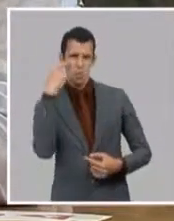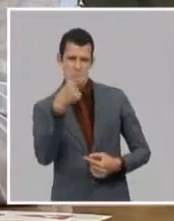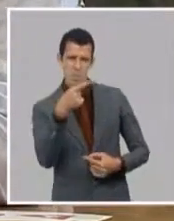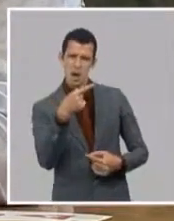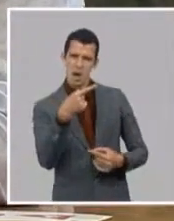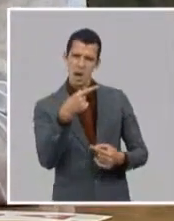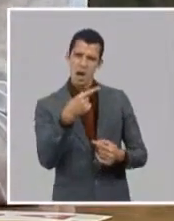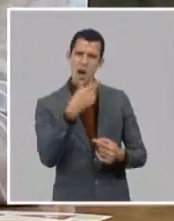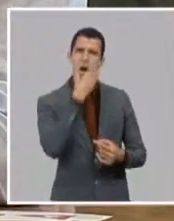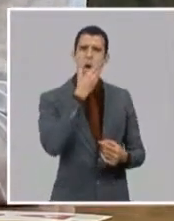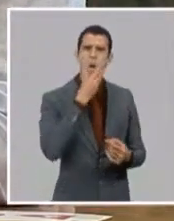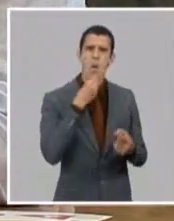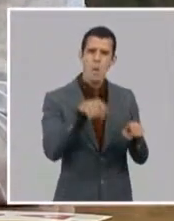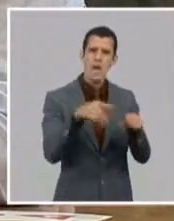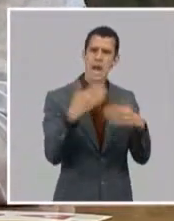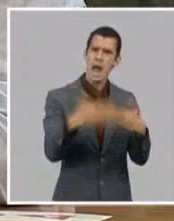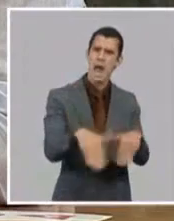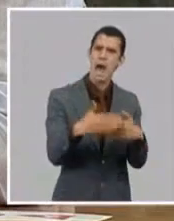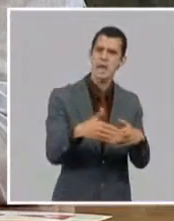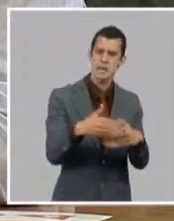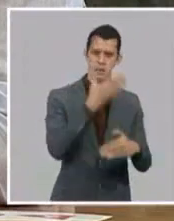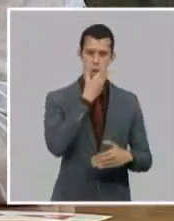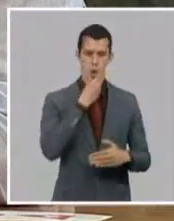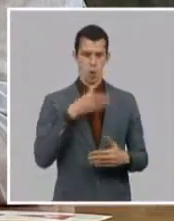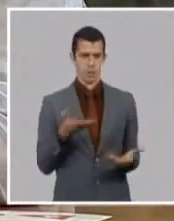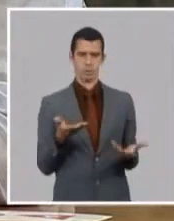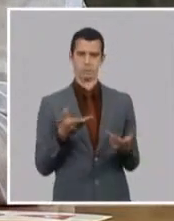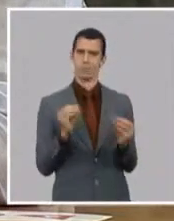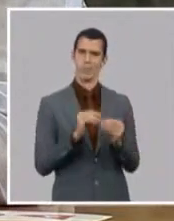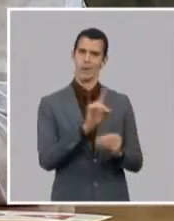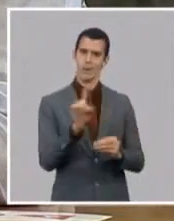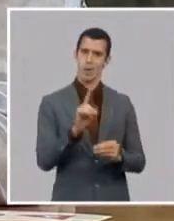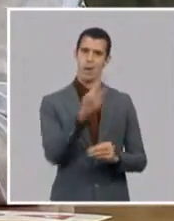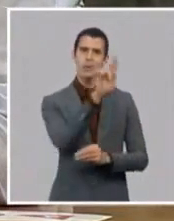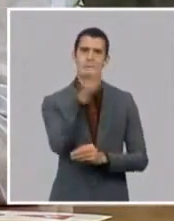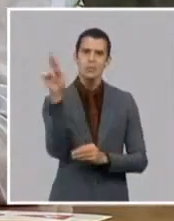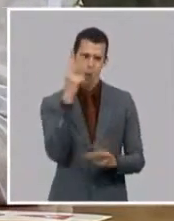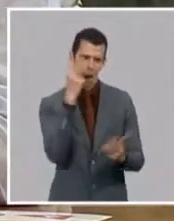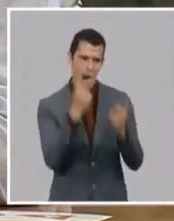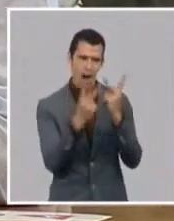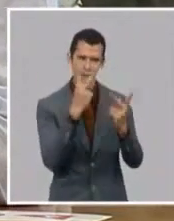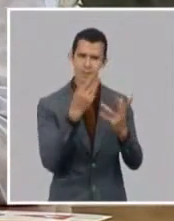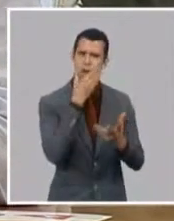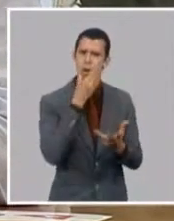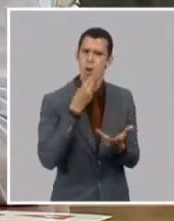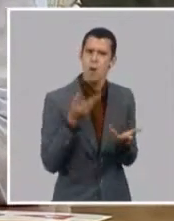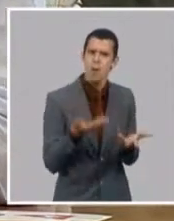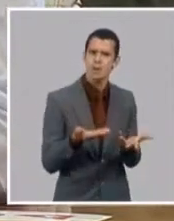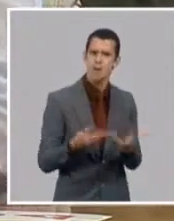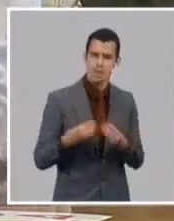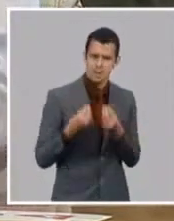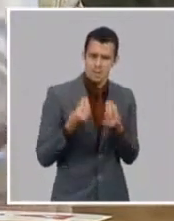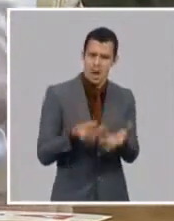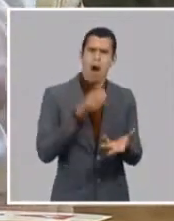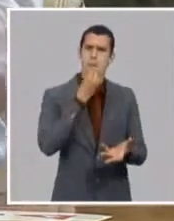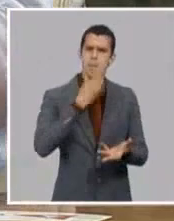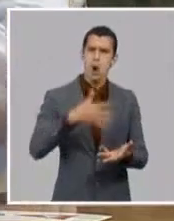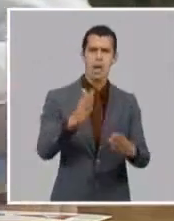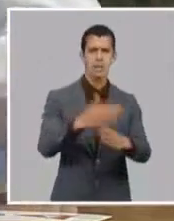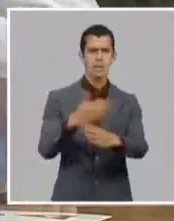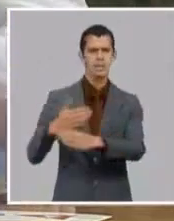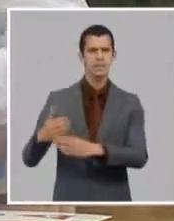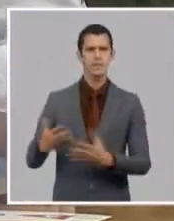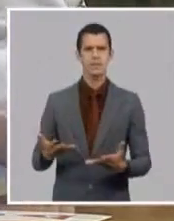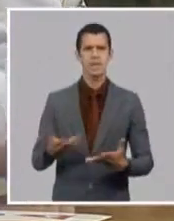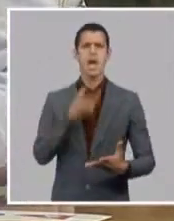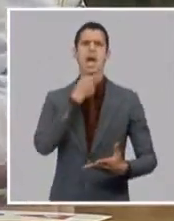adelante para superar todos estos problemas. Y después la propia sociedad no es capaz, cuando salen de